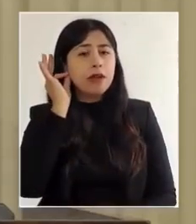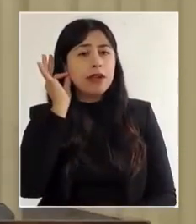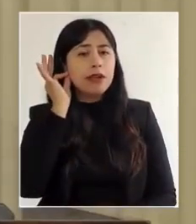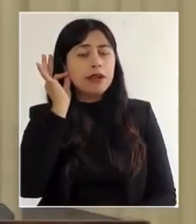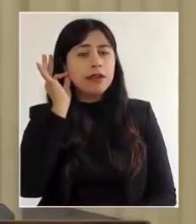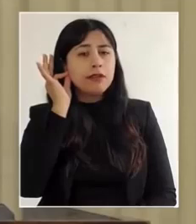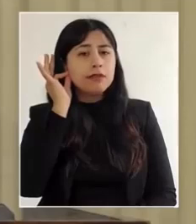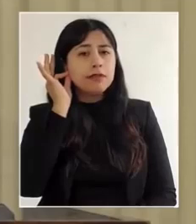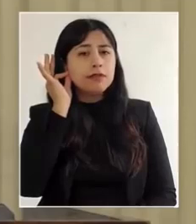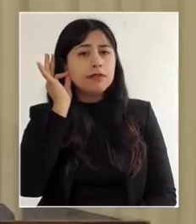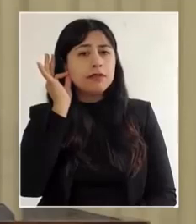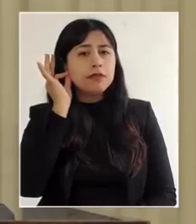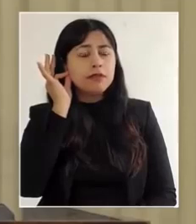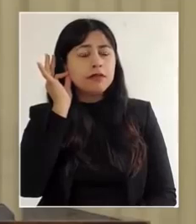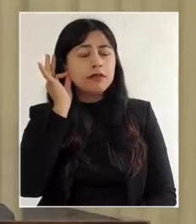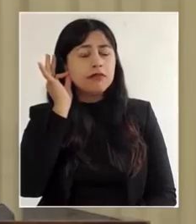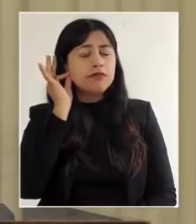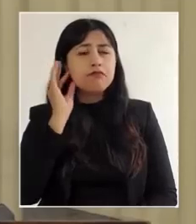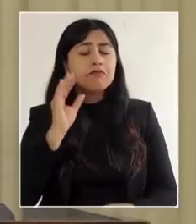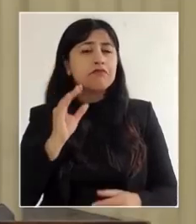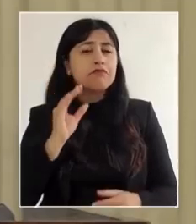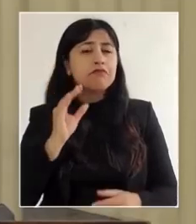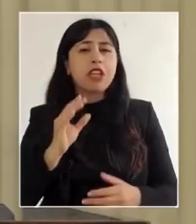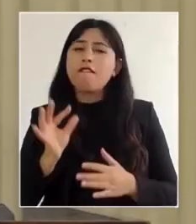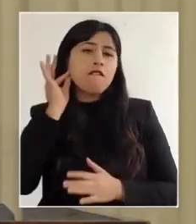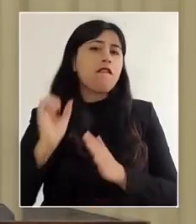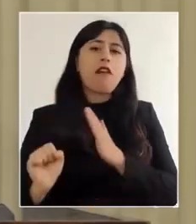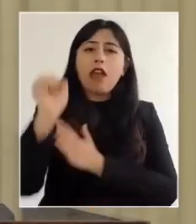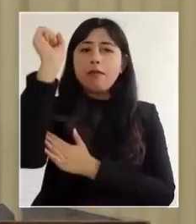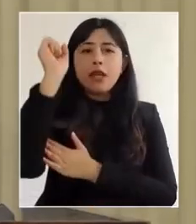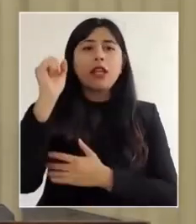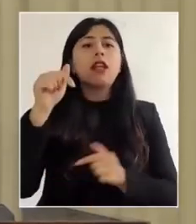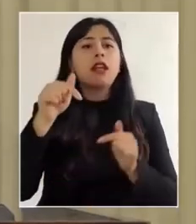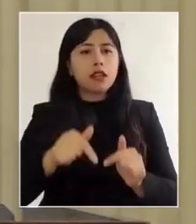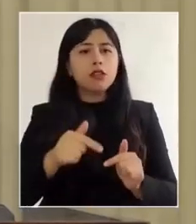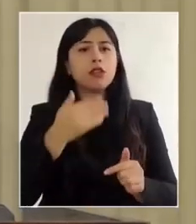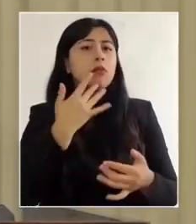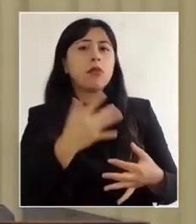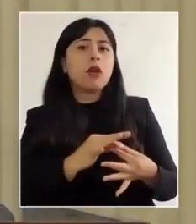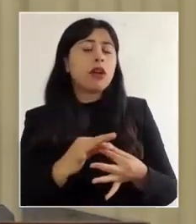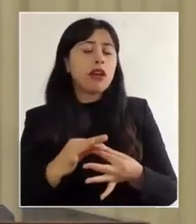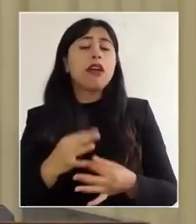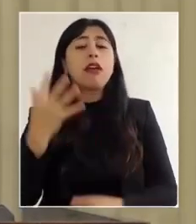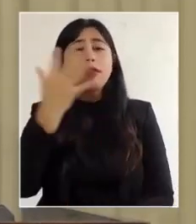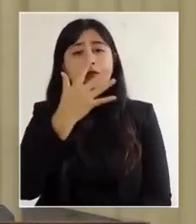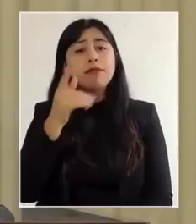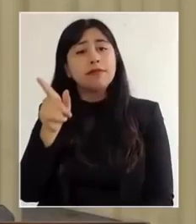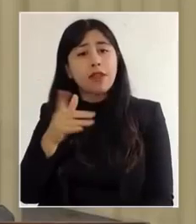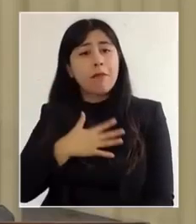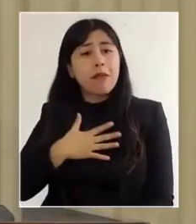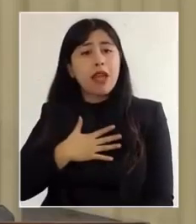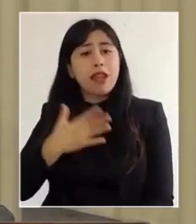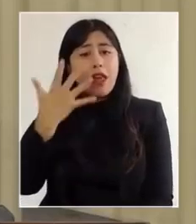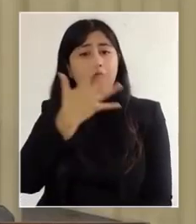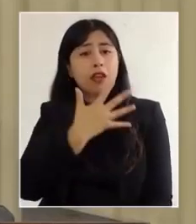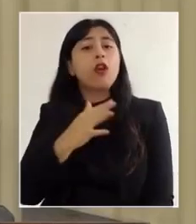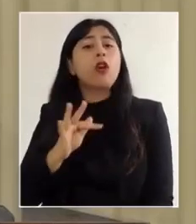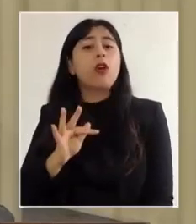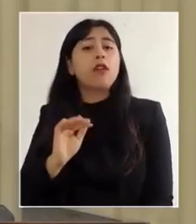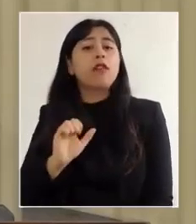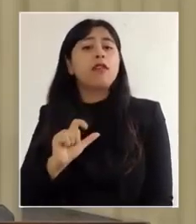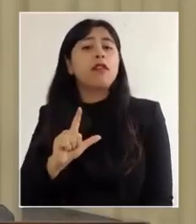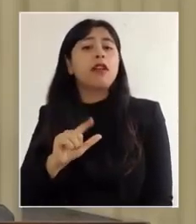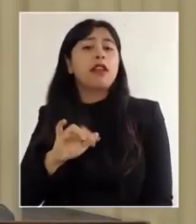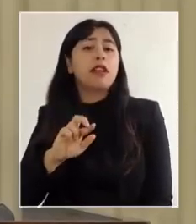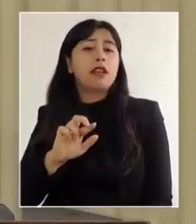totalmente feminista en términos fue también gracias a mi negro Felipe que 17